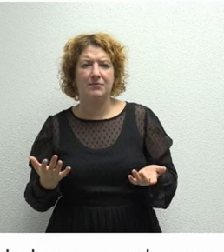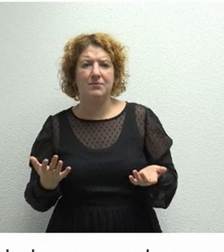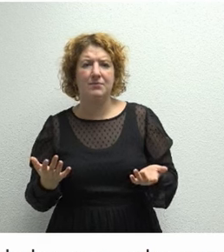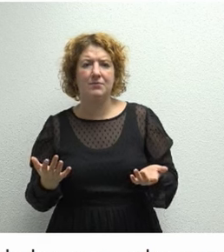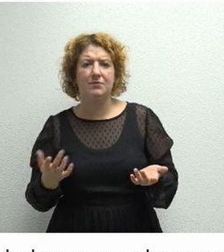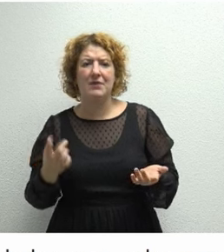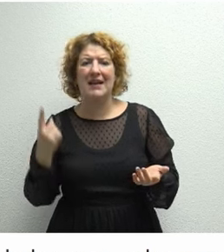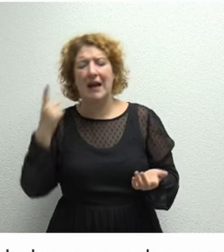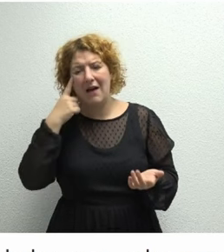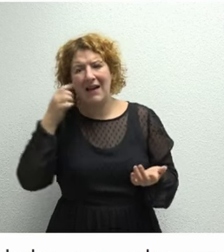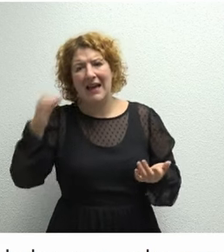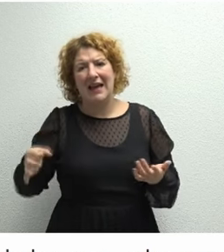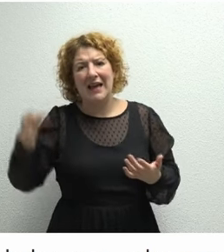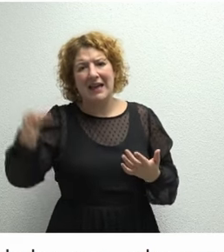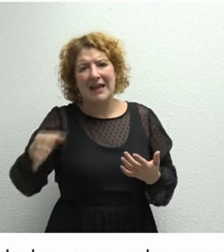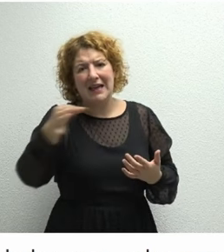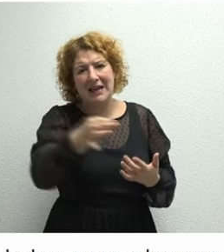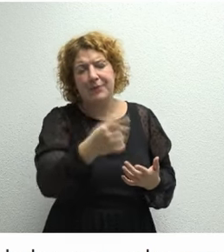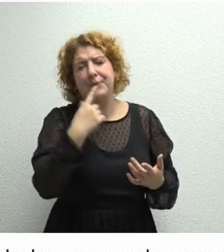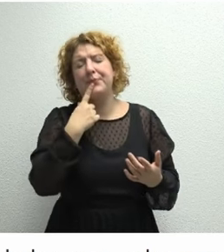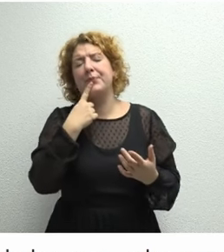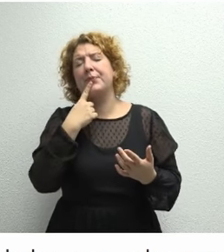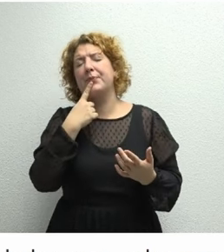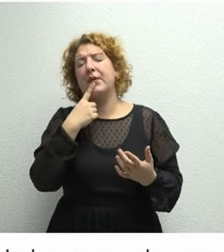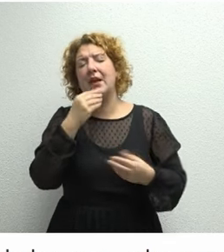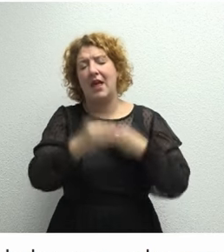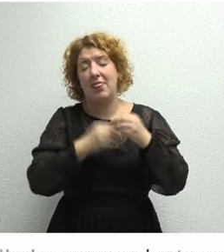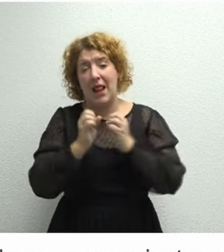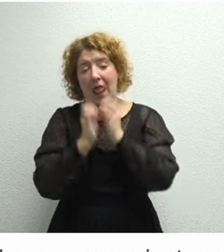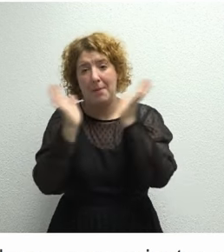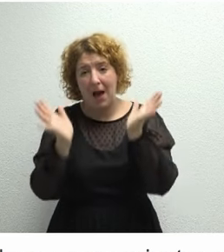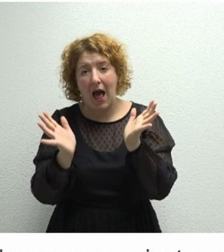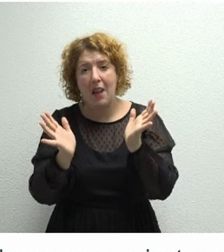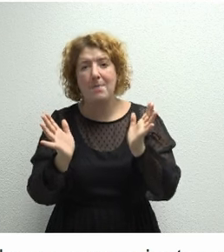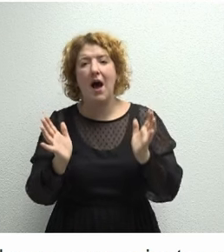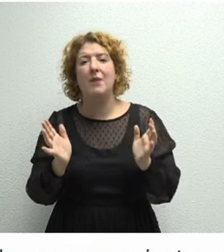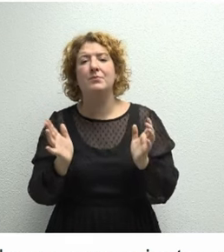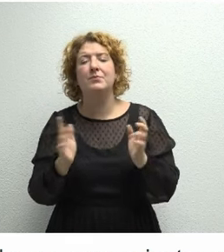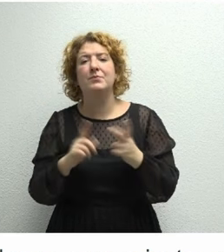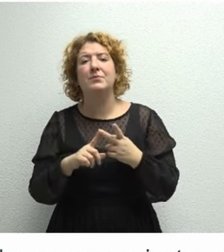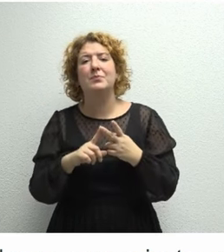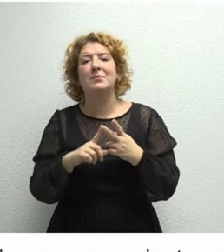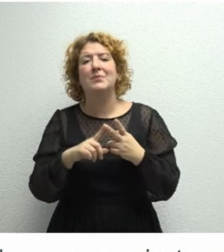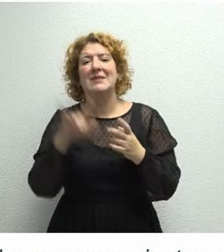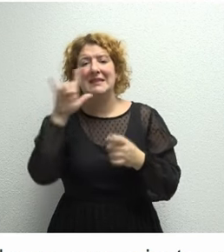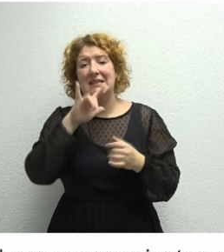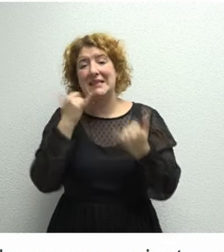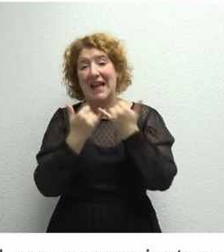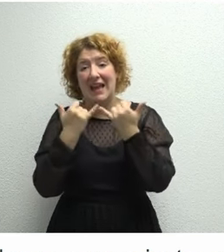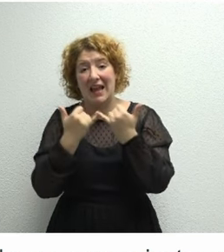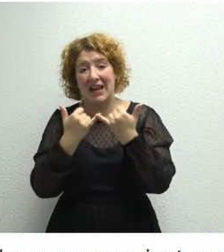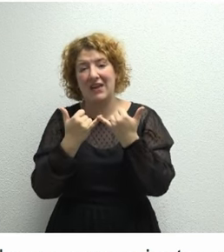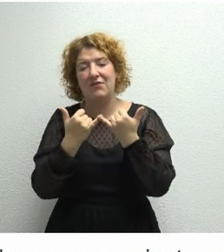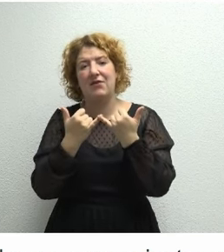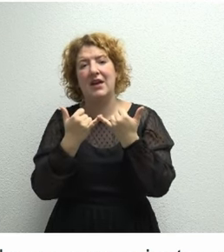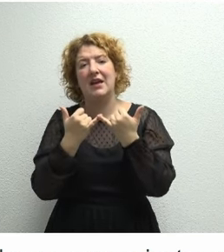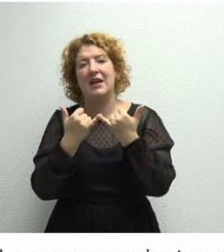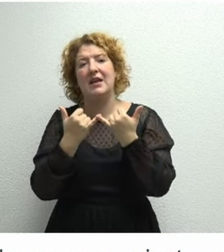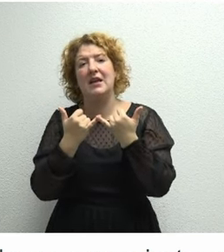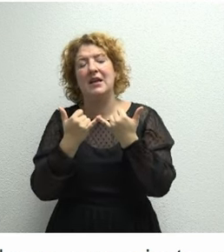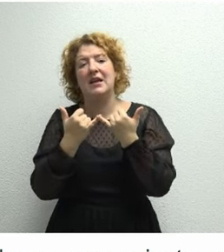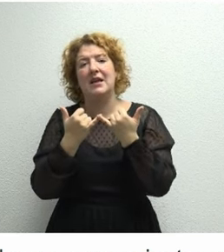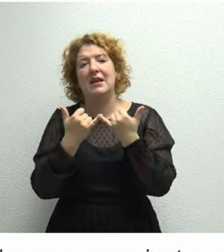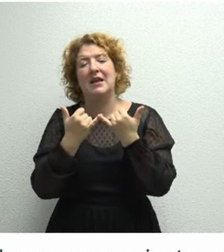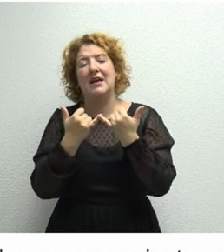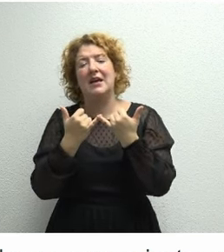cada Isla No lo hicimos en la palma lo hicimos también en tenerife en gran Canarias y en lanzarote